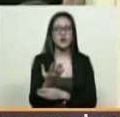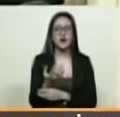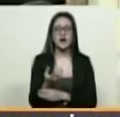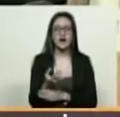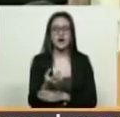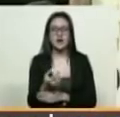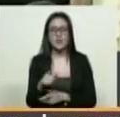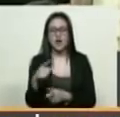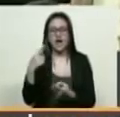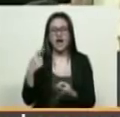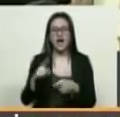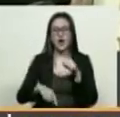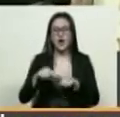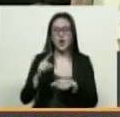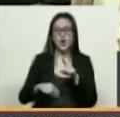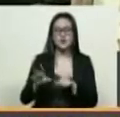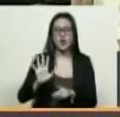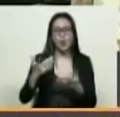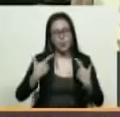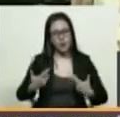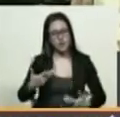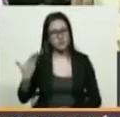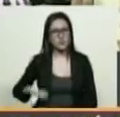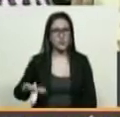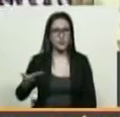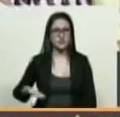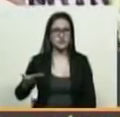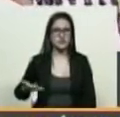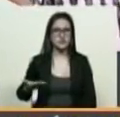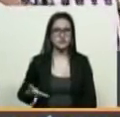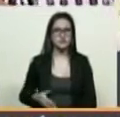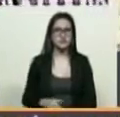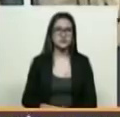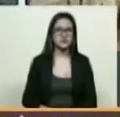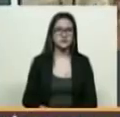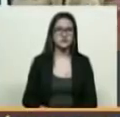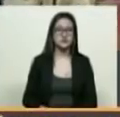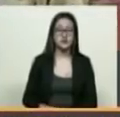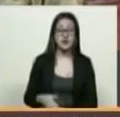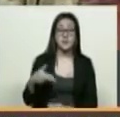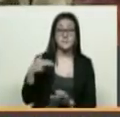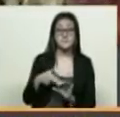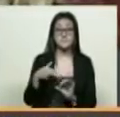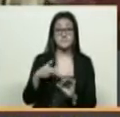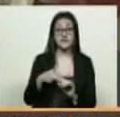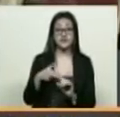No. Pero entendemos también que el barril de petróleo a